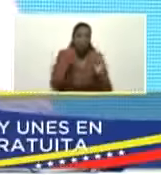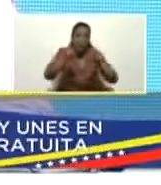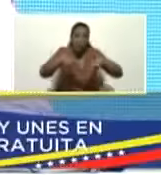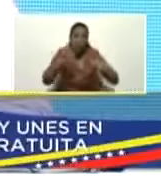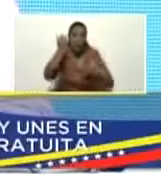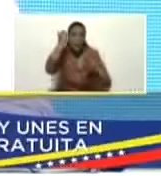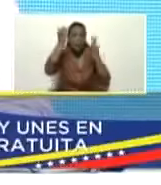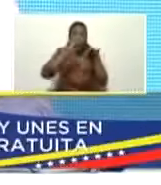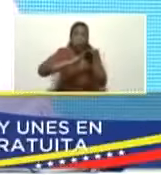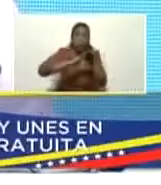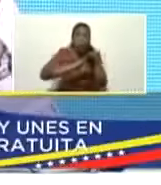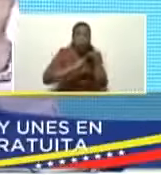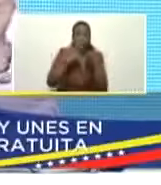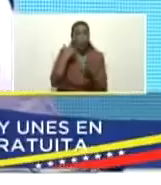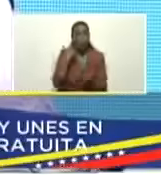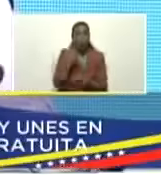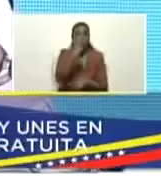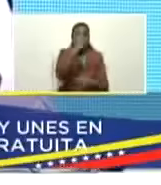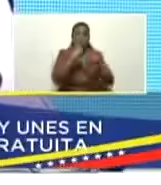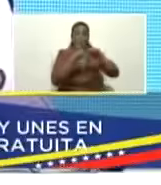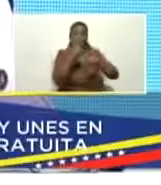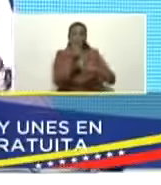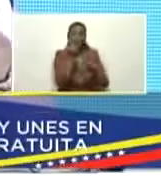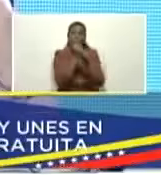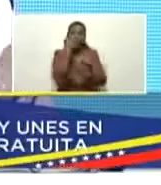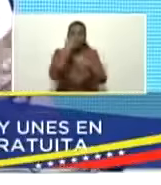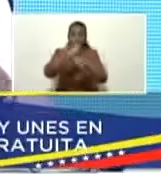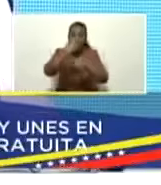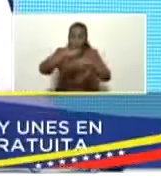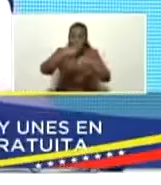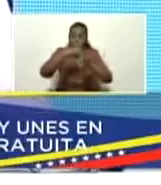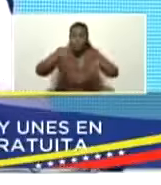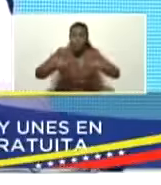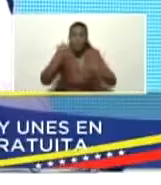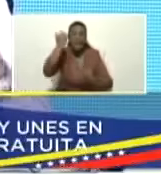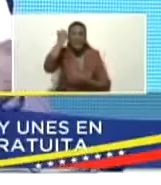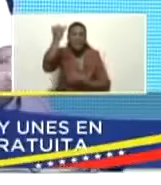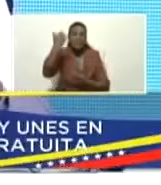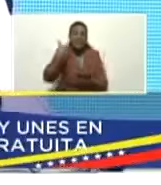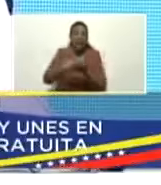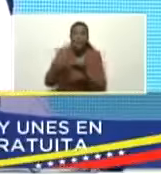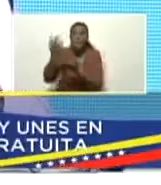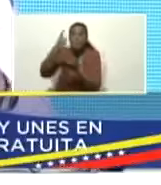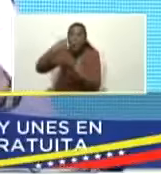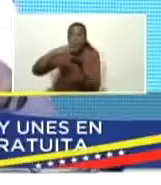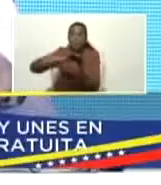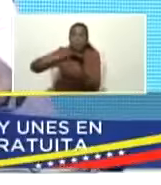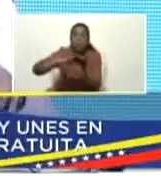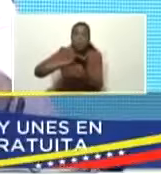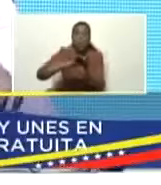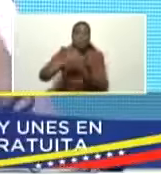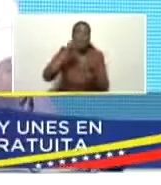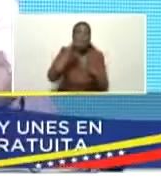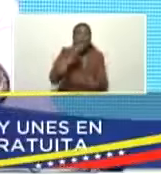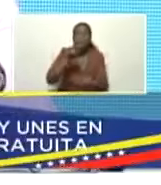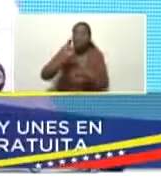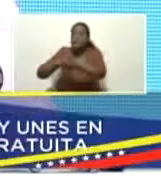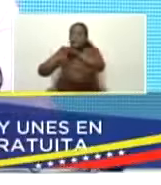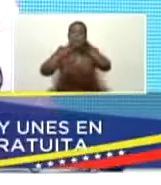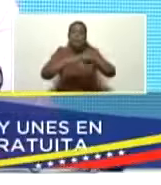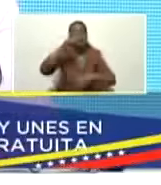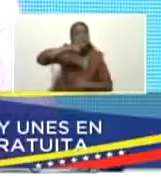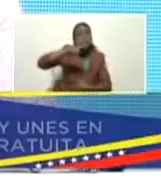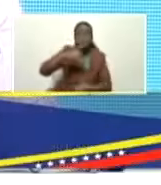innovación, solución. El 1x10 del buen gobierno, una innovación para buscar soluciones a las demandas y necesidades del